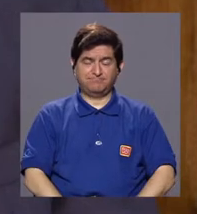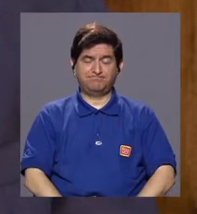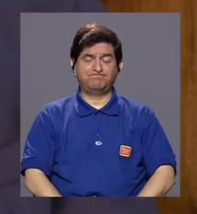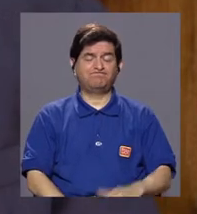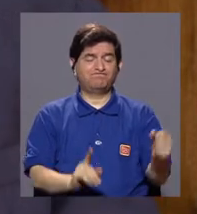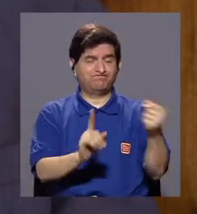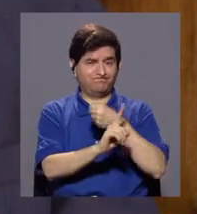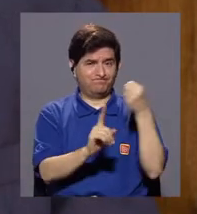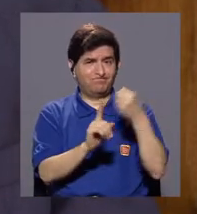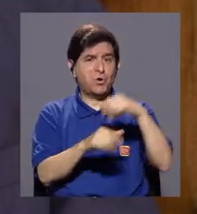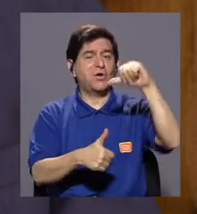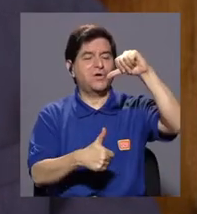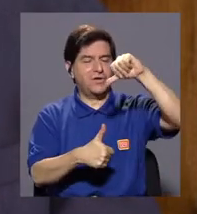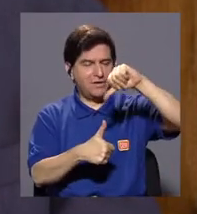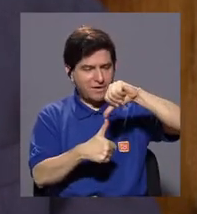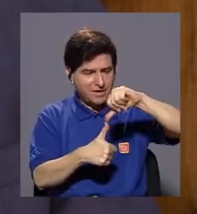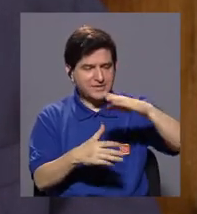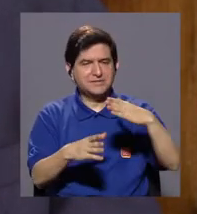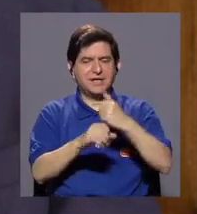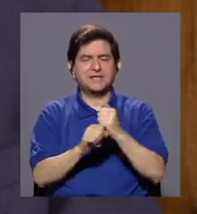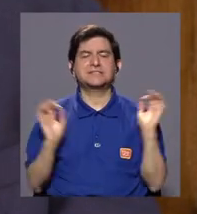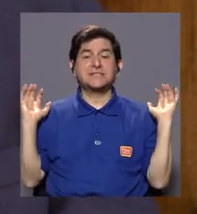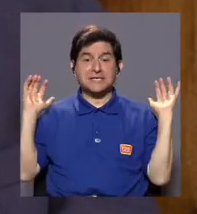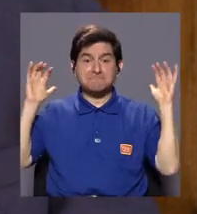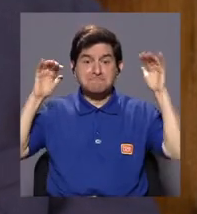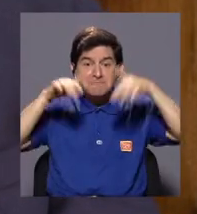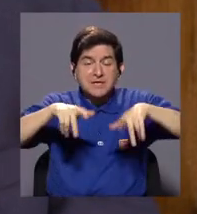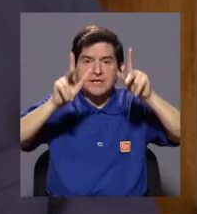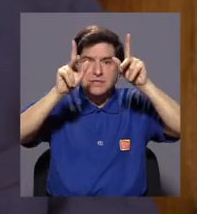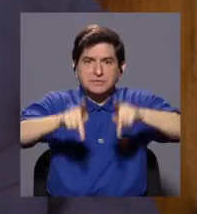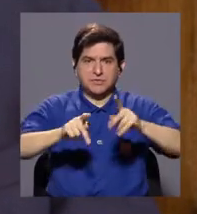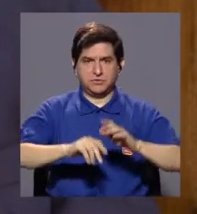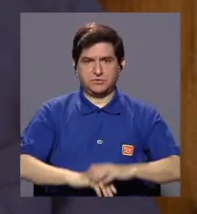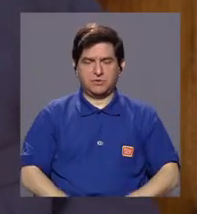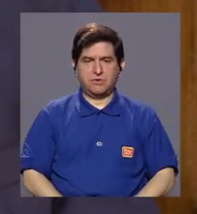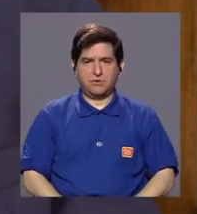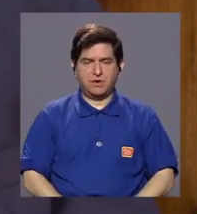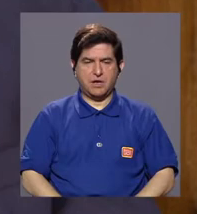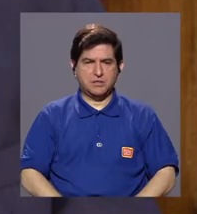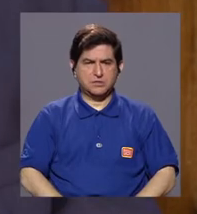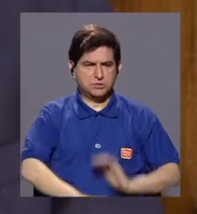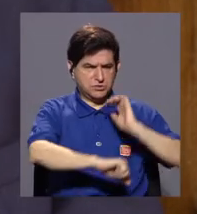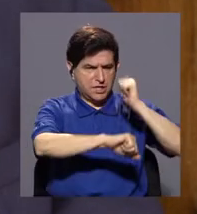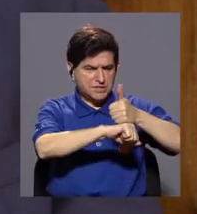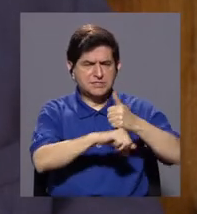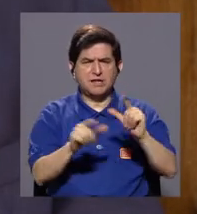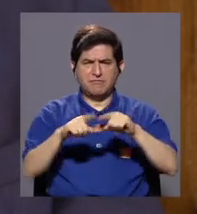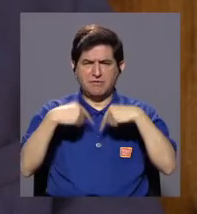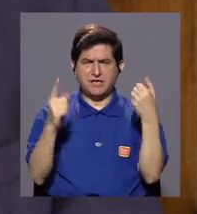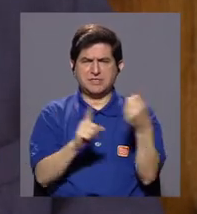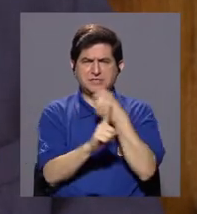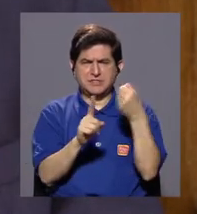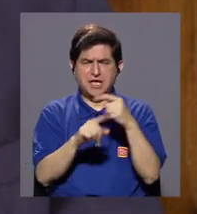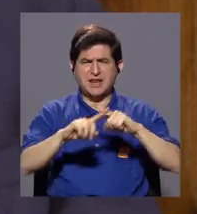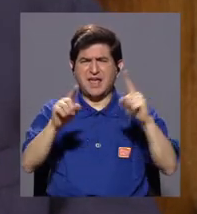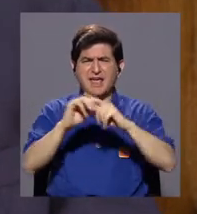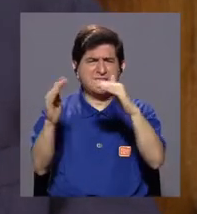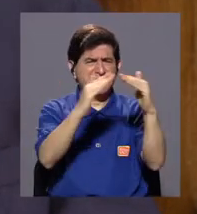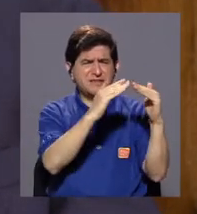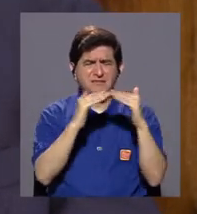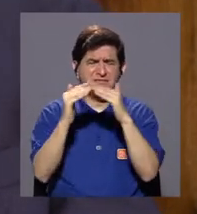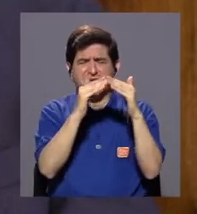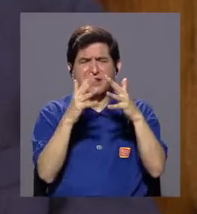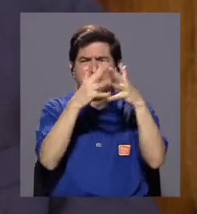sí, la violencia en Centroamérica hizo que emigrara esta gente. Se fundaron pandillas en montones de